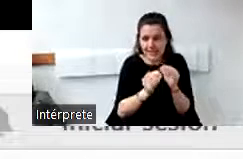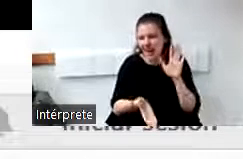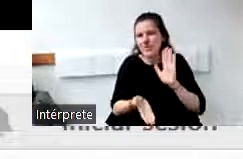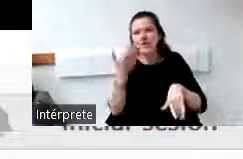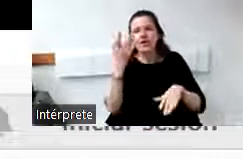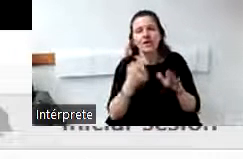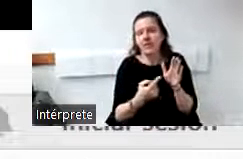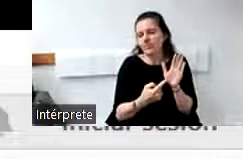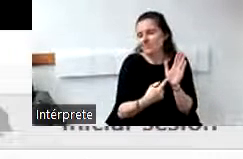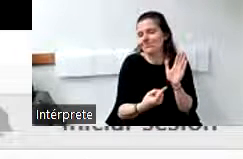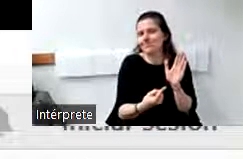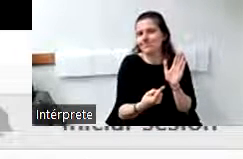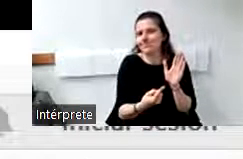salió